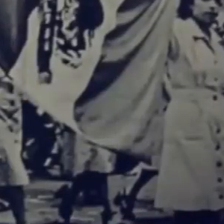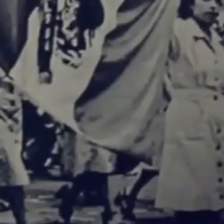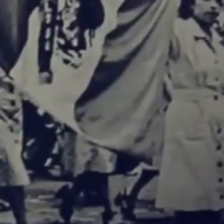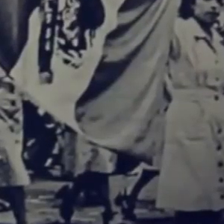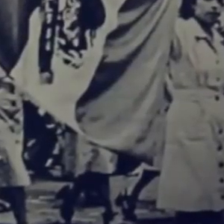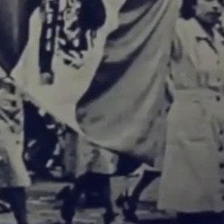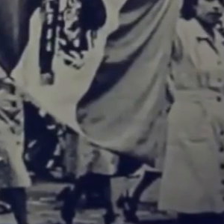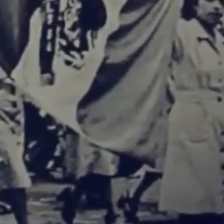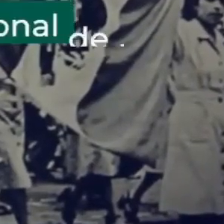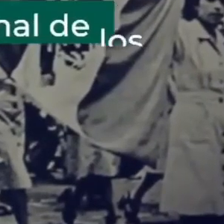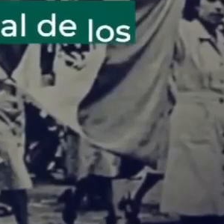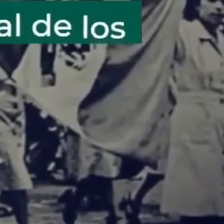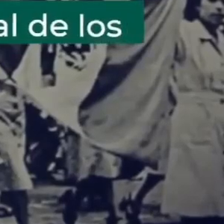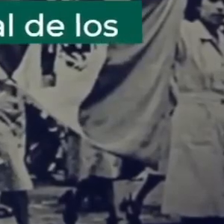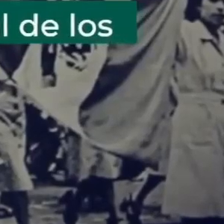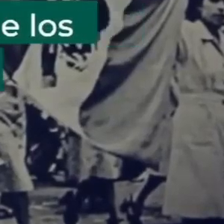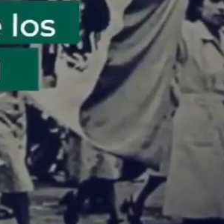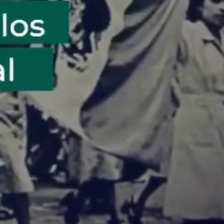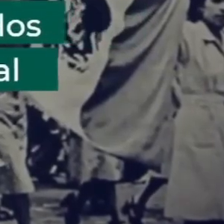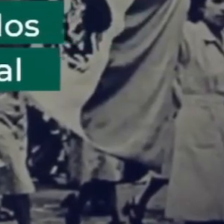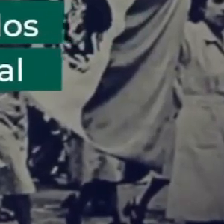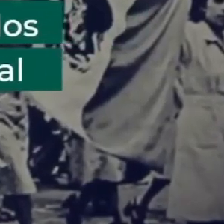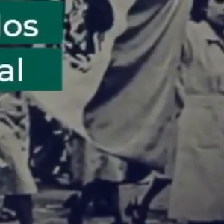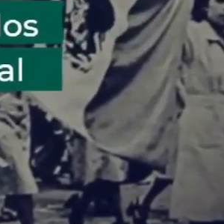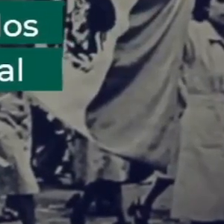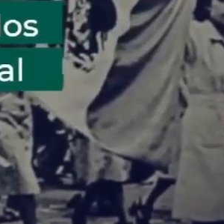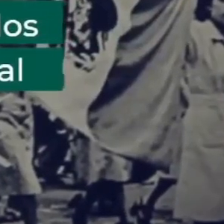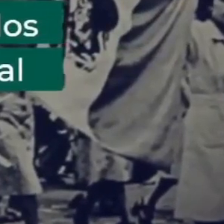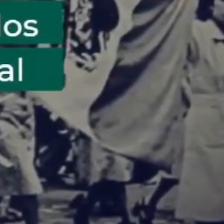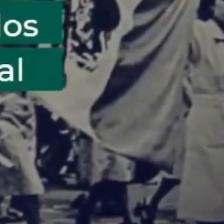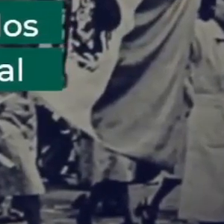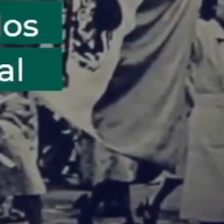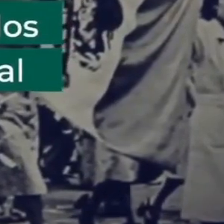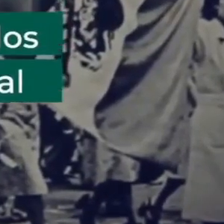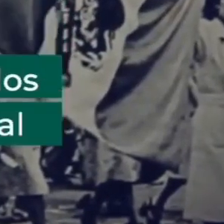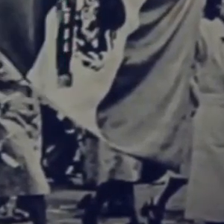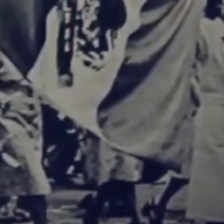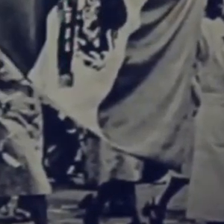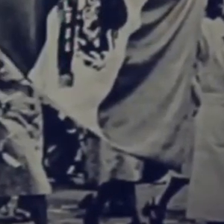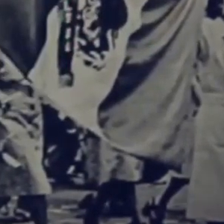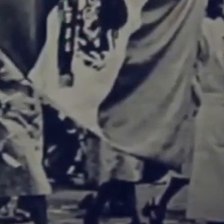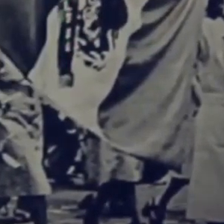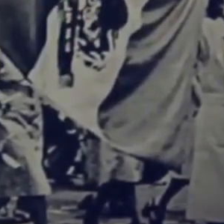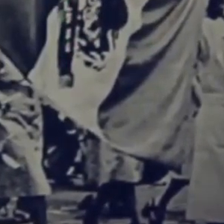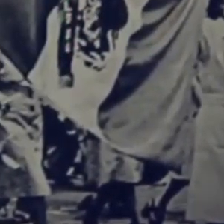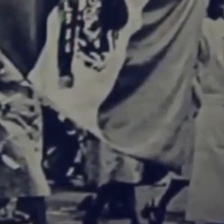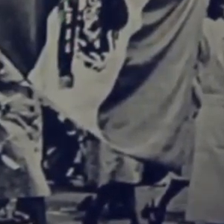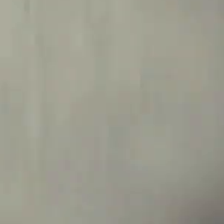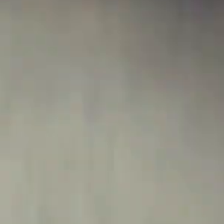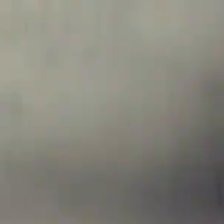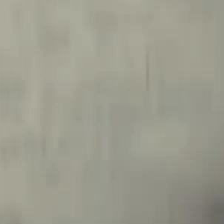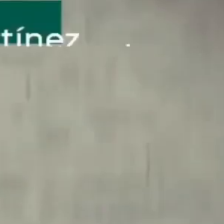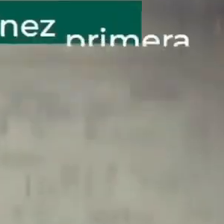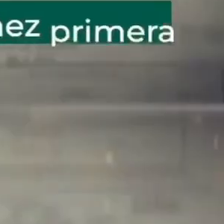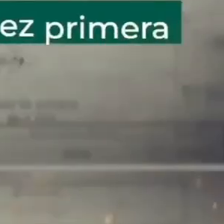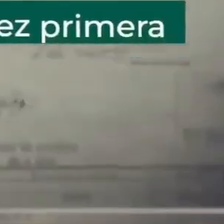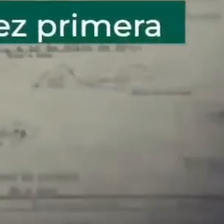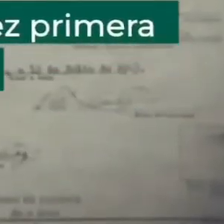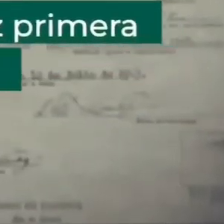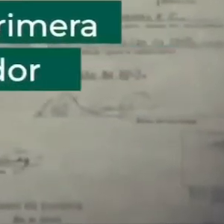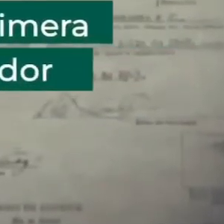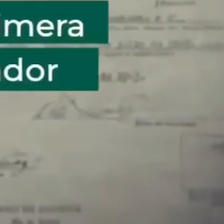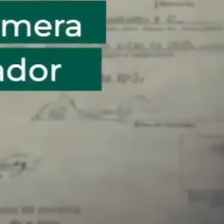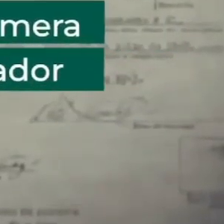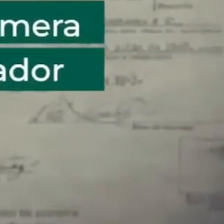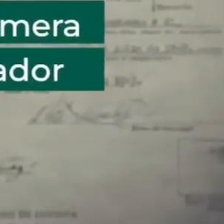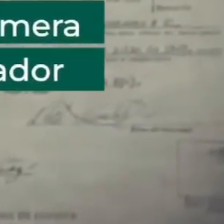abril nace el Sindicato Nacional de Trabajadores del Seguro Social. Su primer secretario fue el profesor Ismael Rodríguez Aragón. Concepción Fuentes Martínez